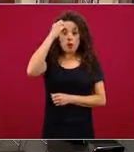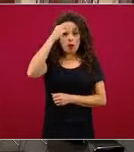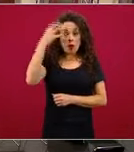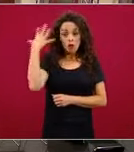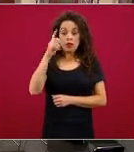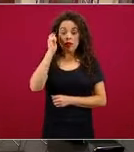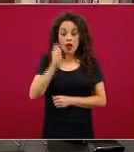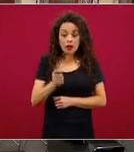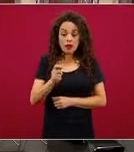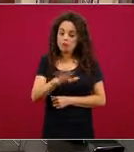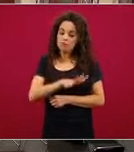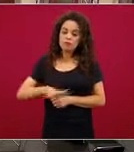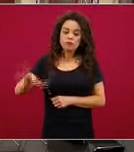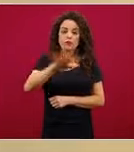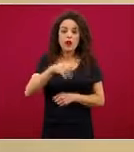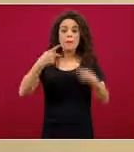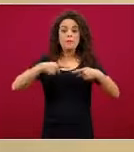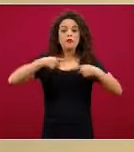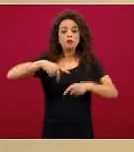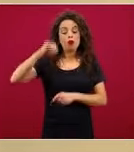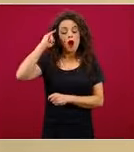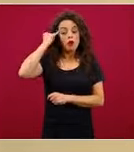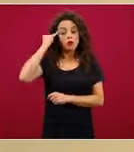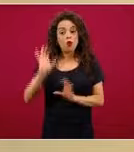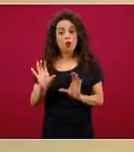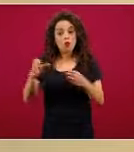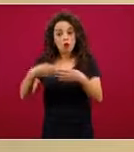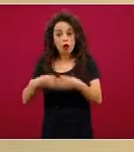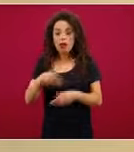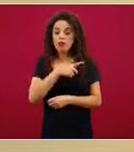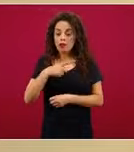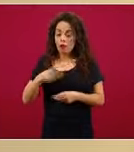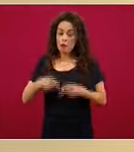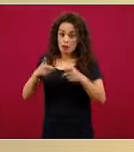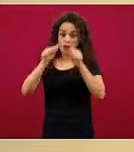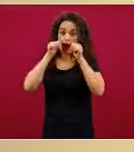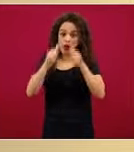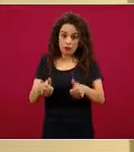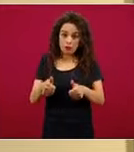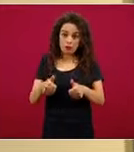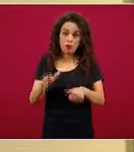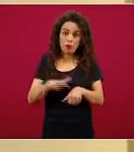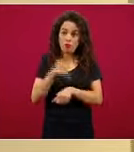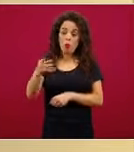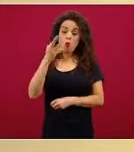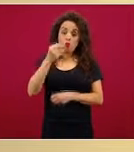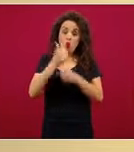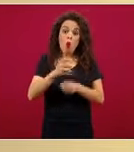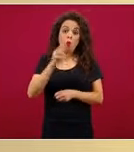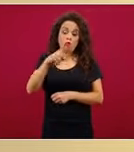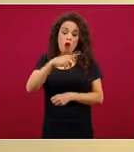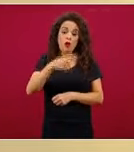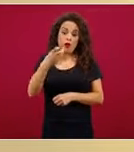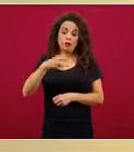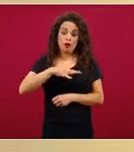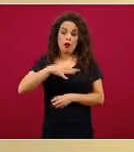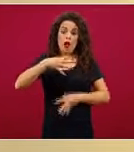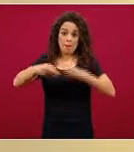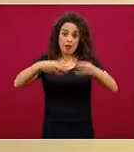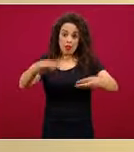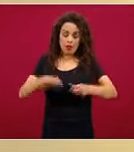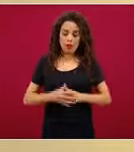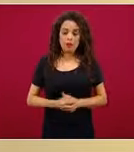atención para las poblaciones indígenas que están duramente afectadas por la epidemia. Y para terminar,